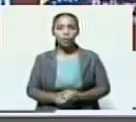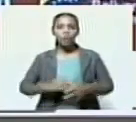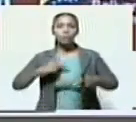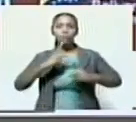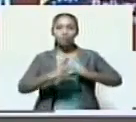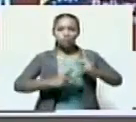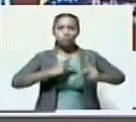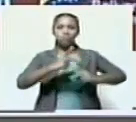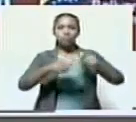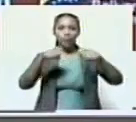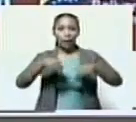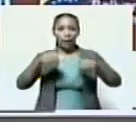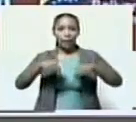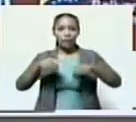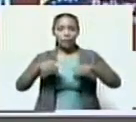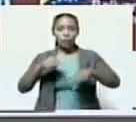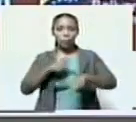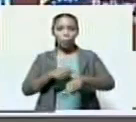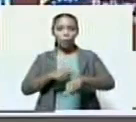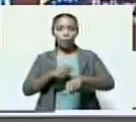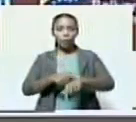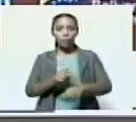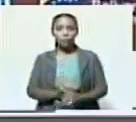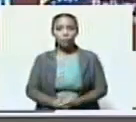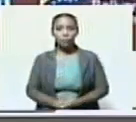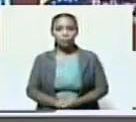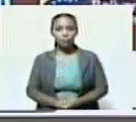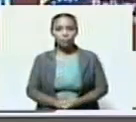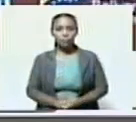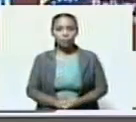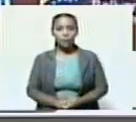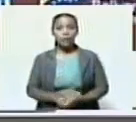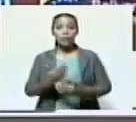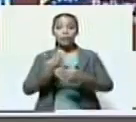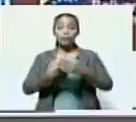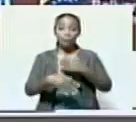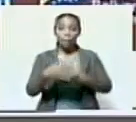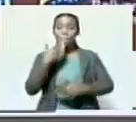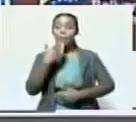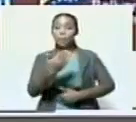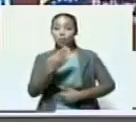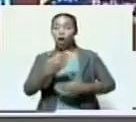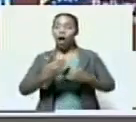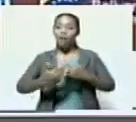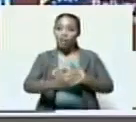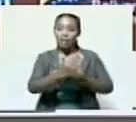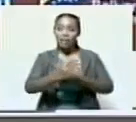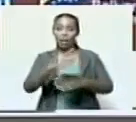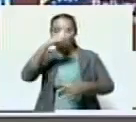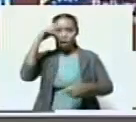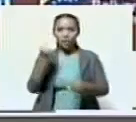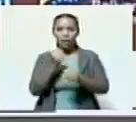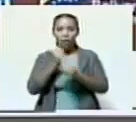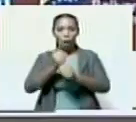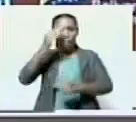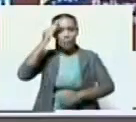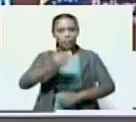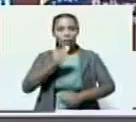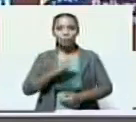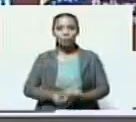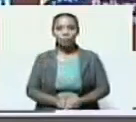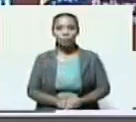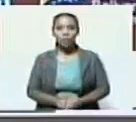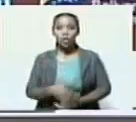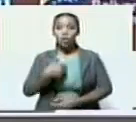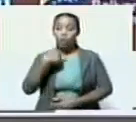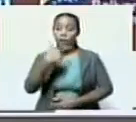procesándote en estos instantes, en estos momentos, y que nos van a permitir avanzar en nuestras operaciones militares. Yo